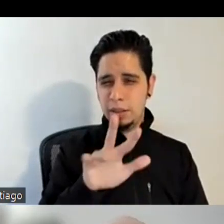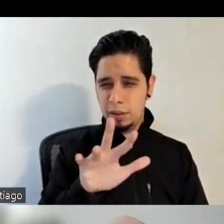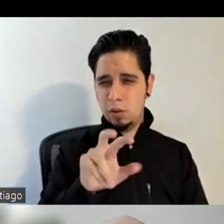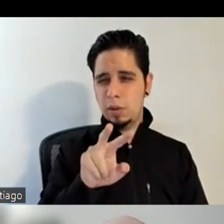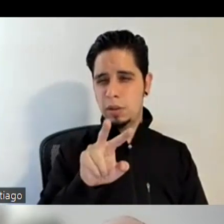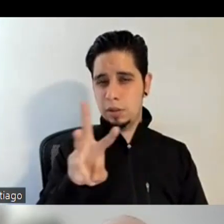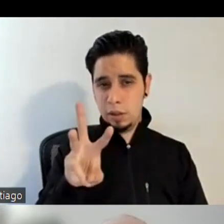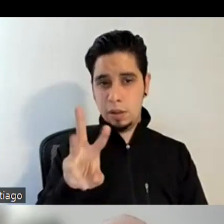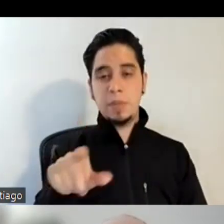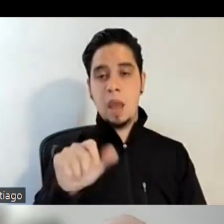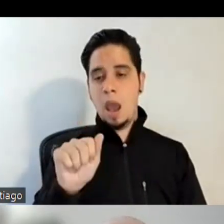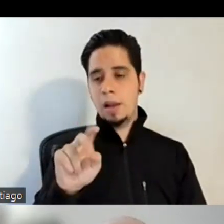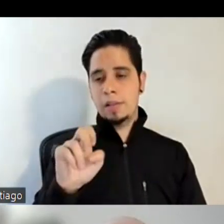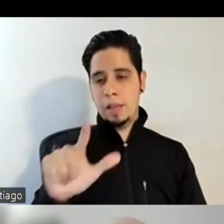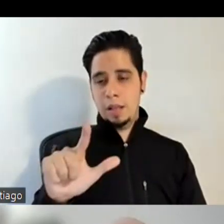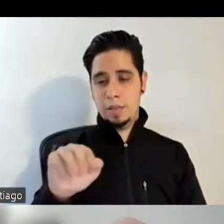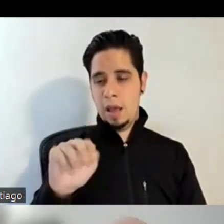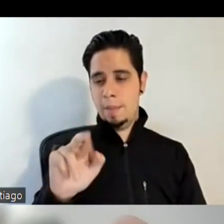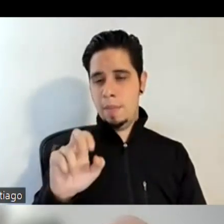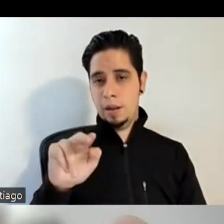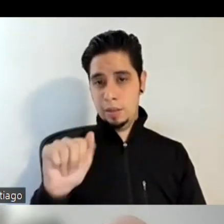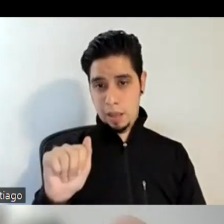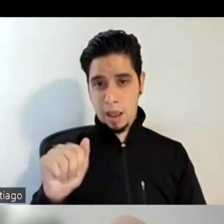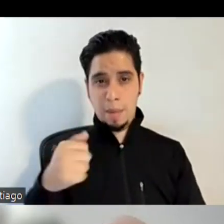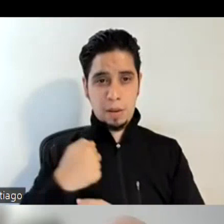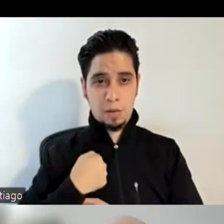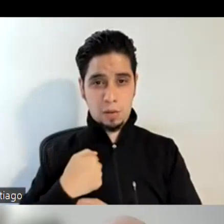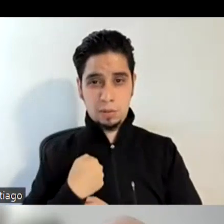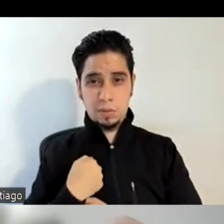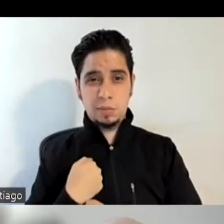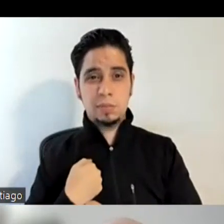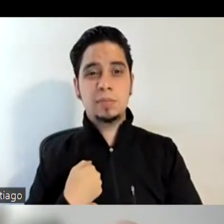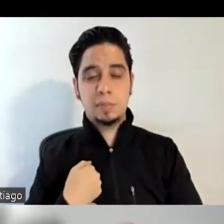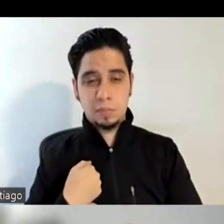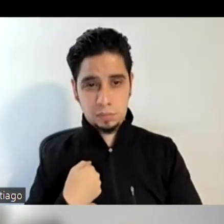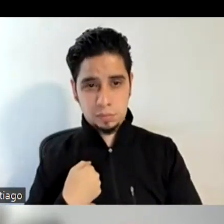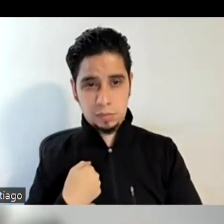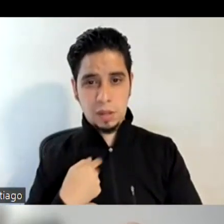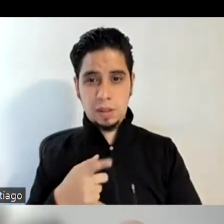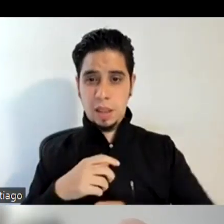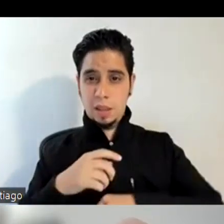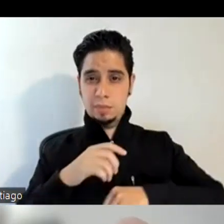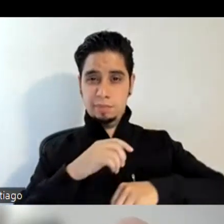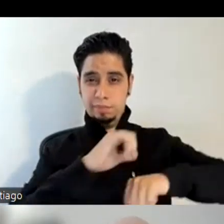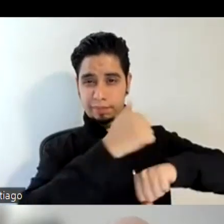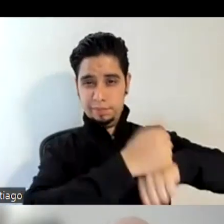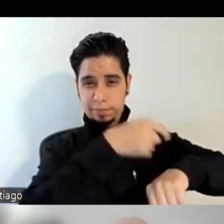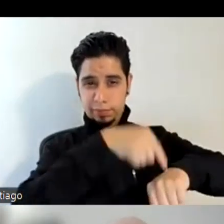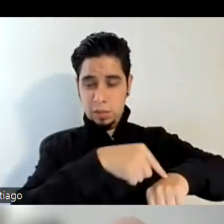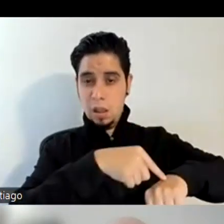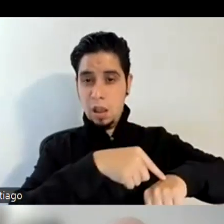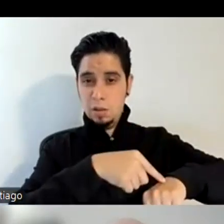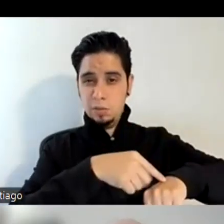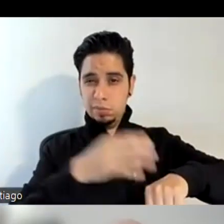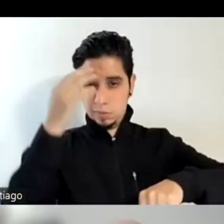Marina Española. Mira, ese edificio, mira, ahí me sonaron una corneta diciendo, ¡tres! Ahí el edificio me queda justo al